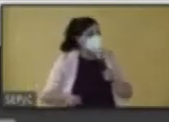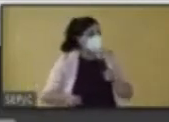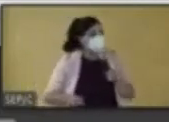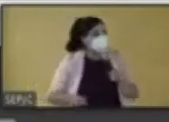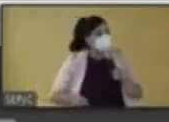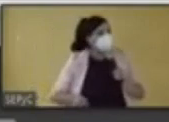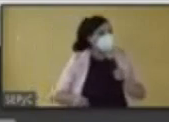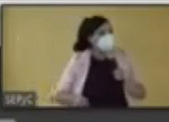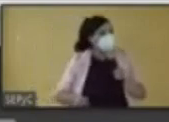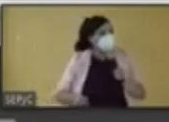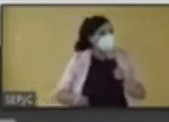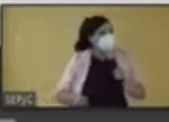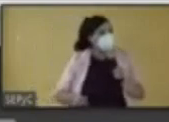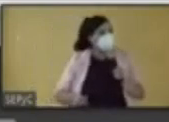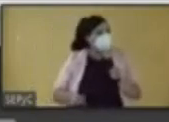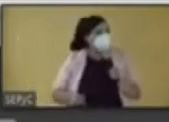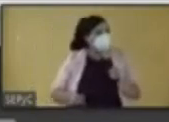inmueble.